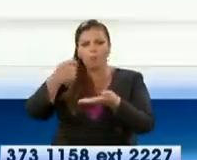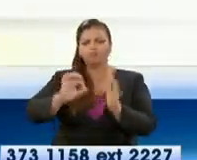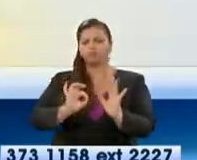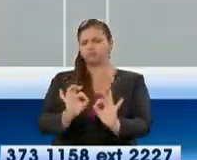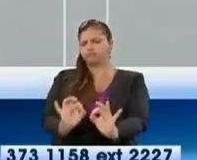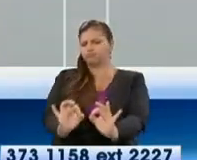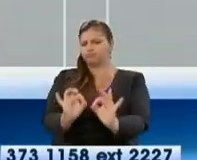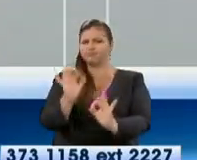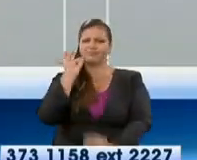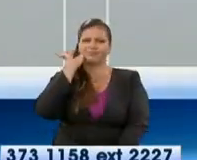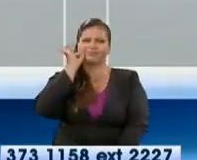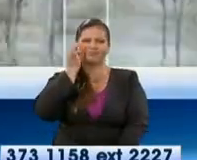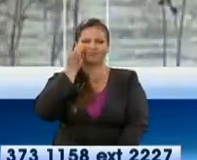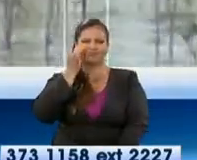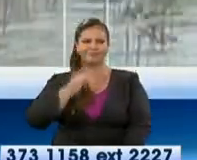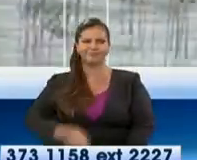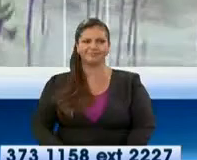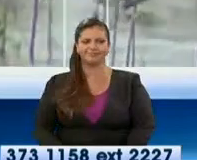mar.